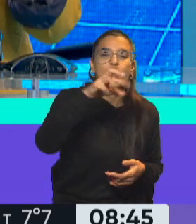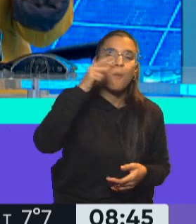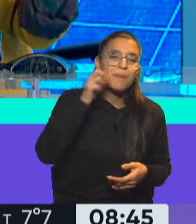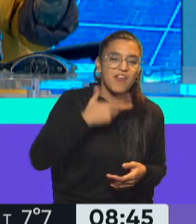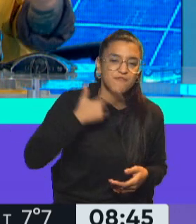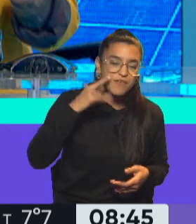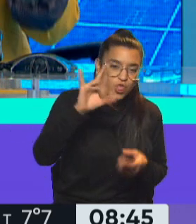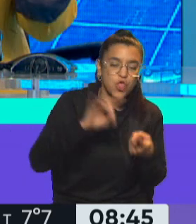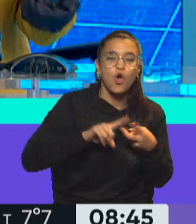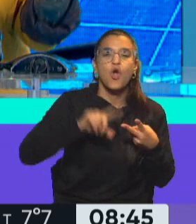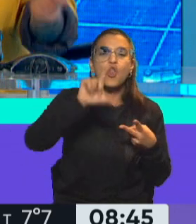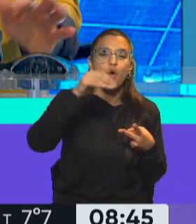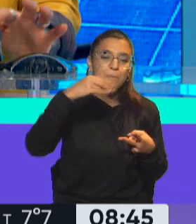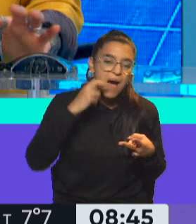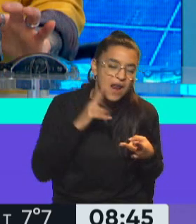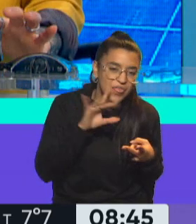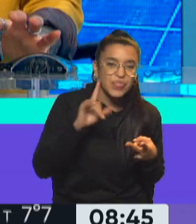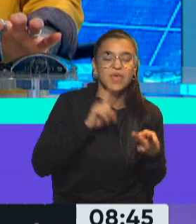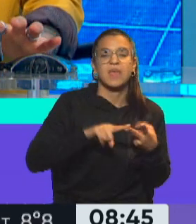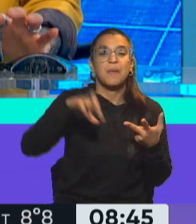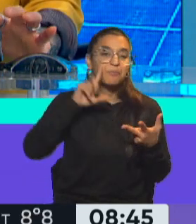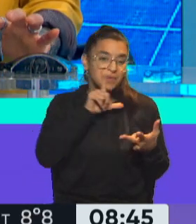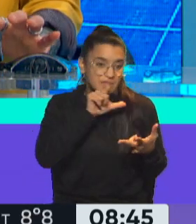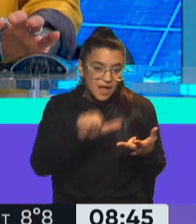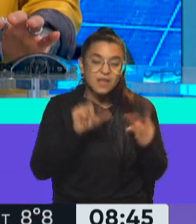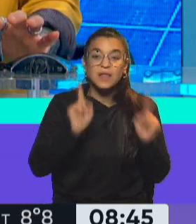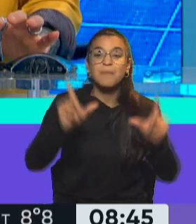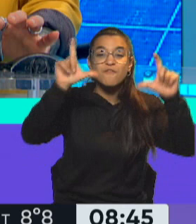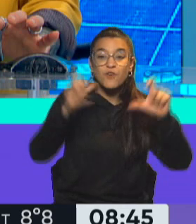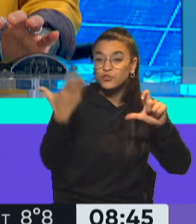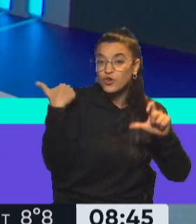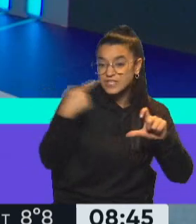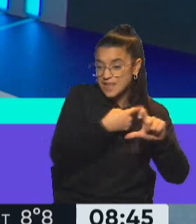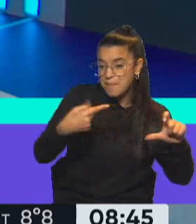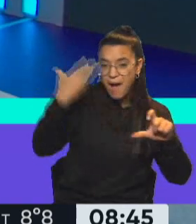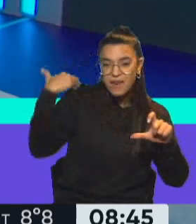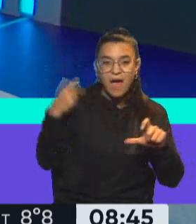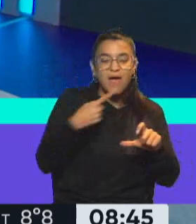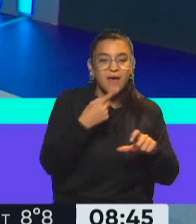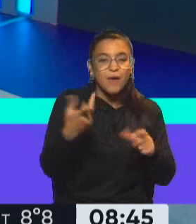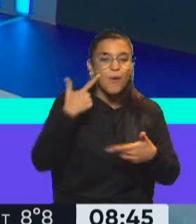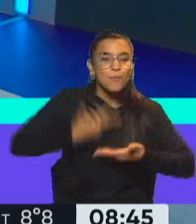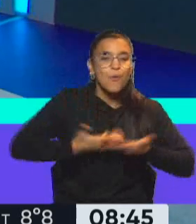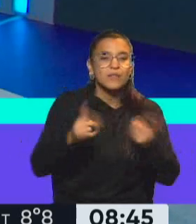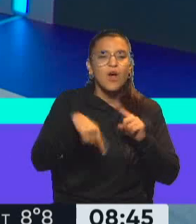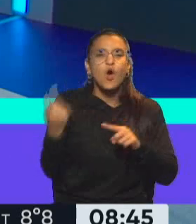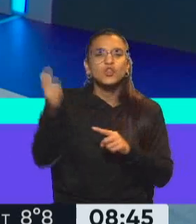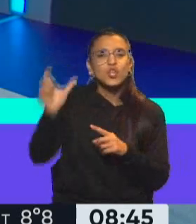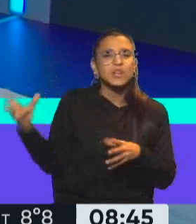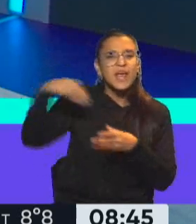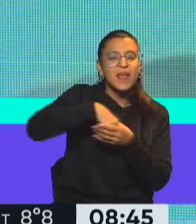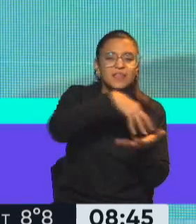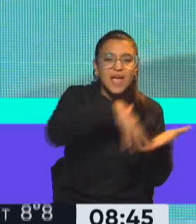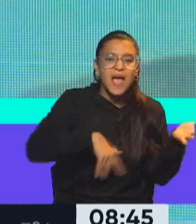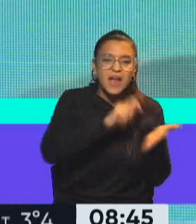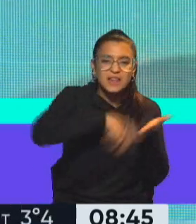Lopérfido, Hernán Lombardi, Sandra Pita también. Y en la foto que nos mostrabas vos esta semana que pasó, está además otro de los integrantes de esa carta, ¿no?